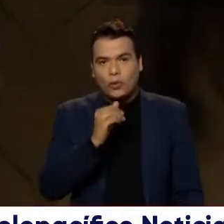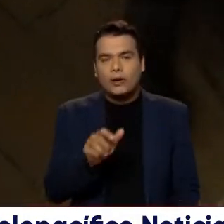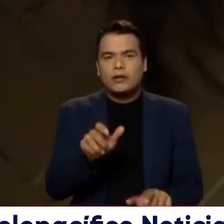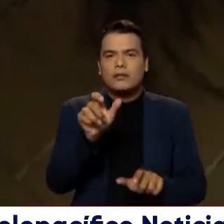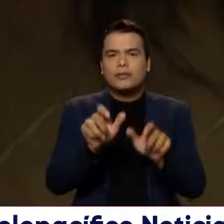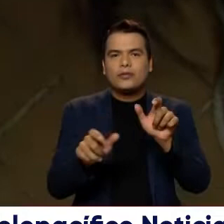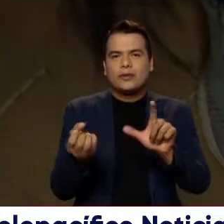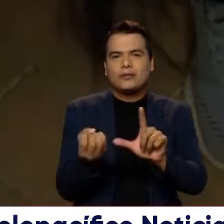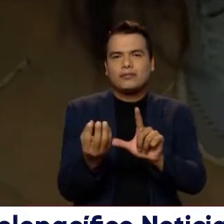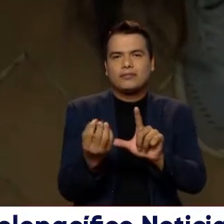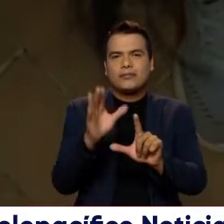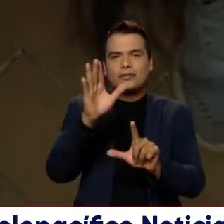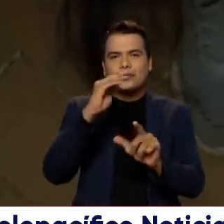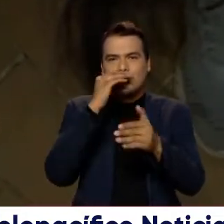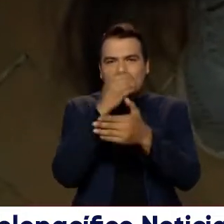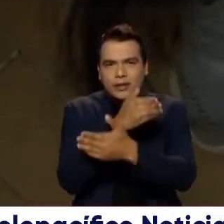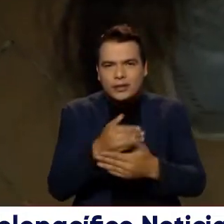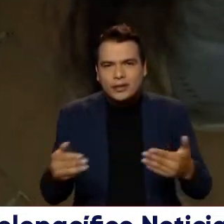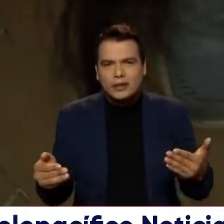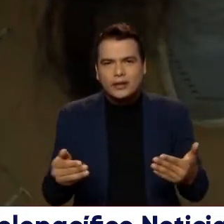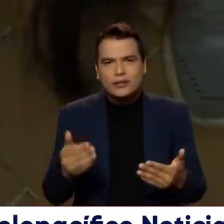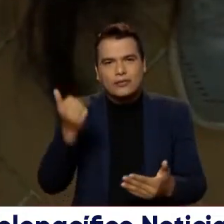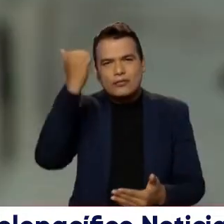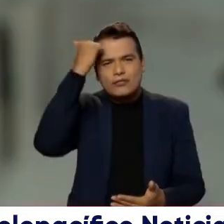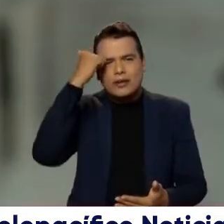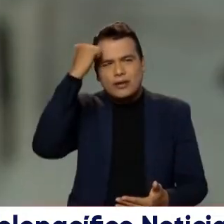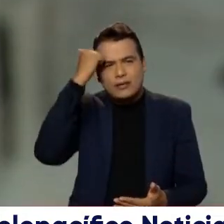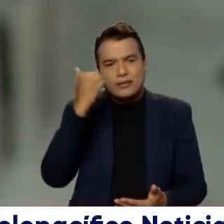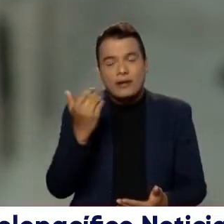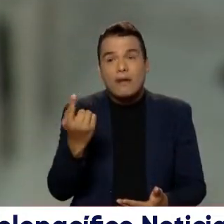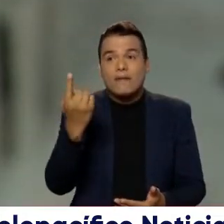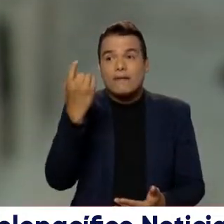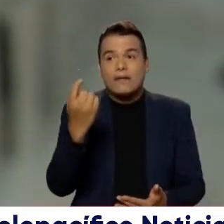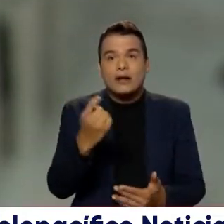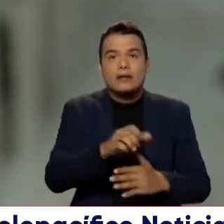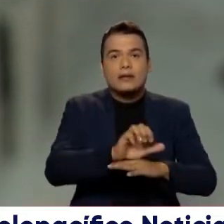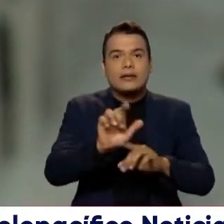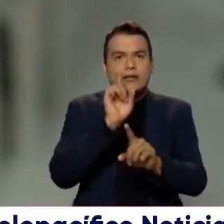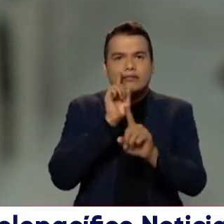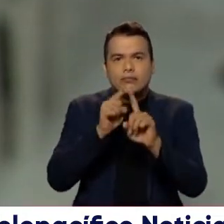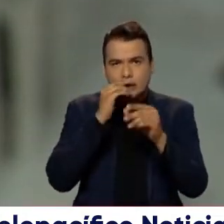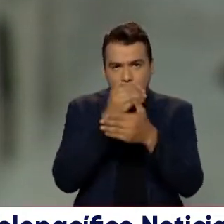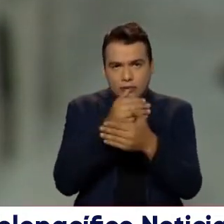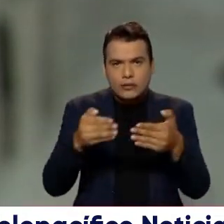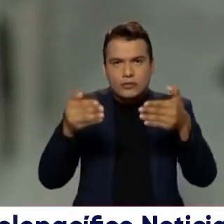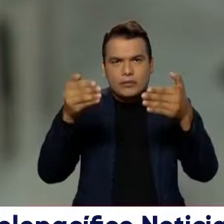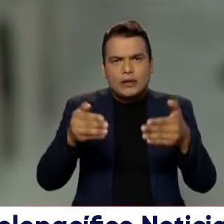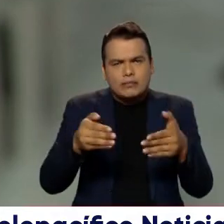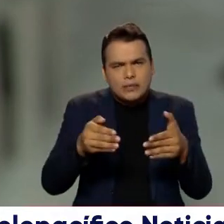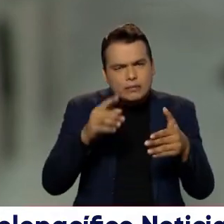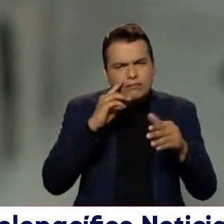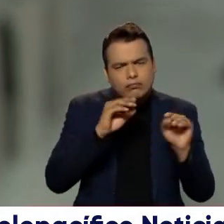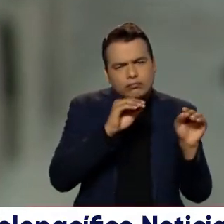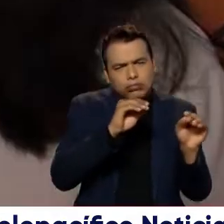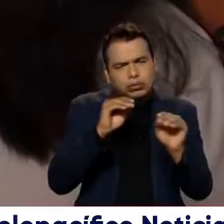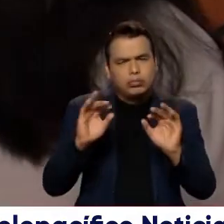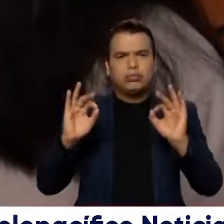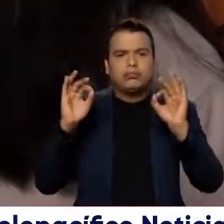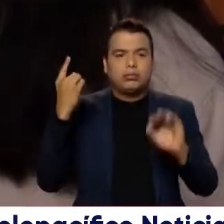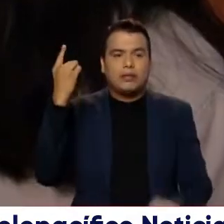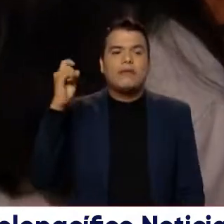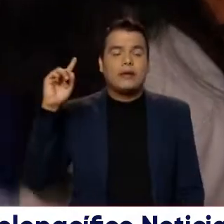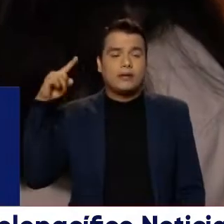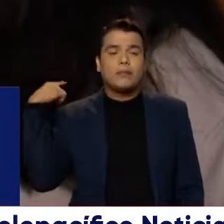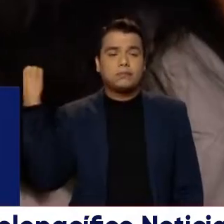en pedagogía infantil, deberían existir más entidades enfocadas en educar a los menores. y es necesario que